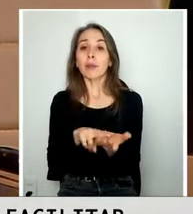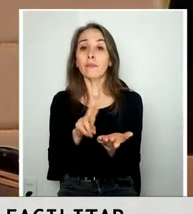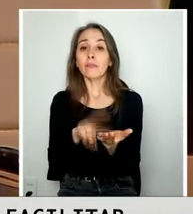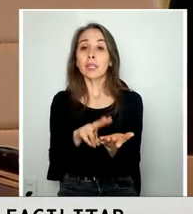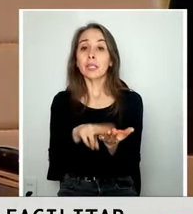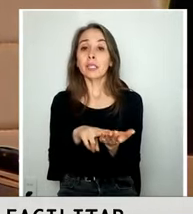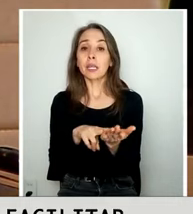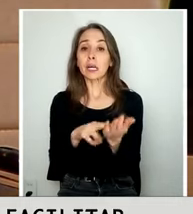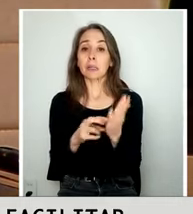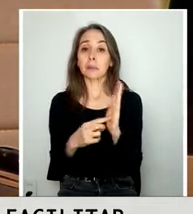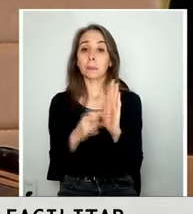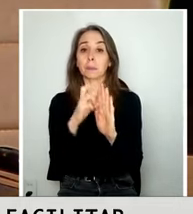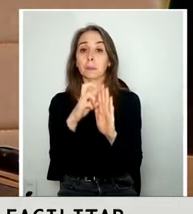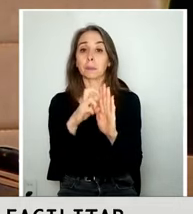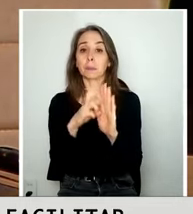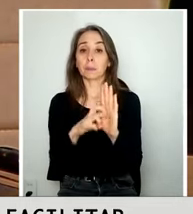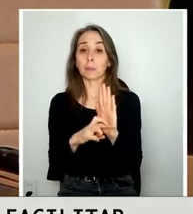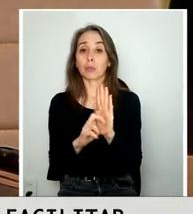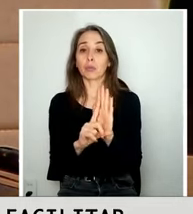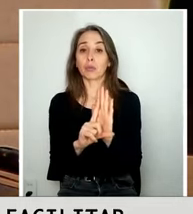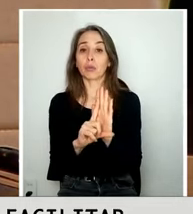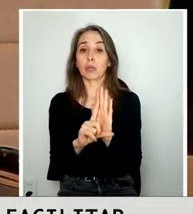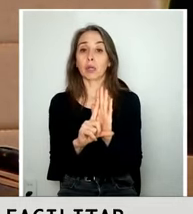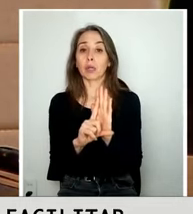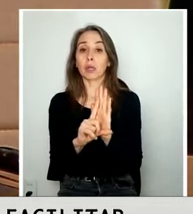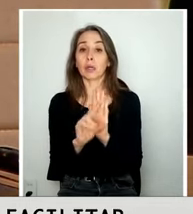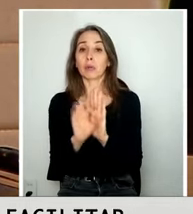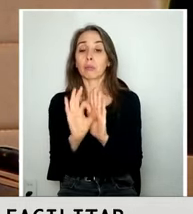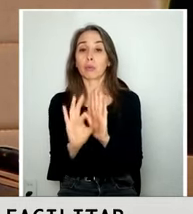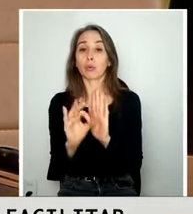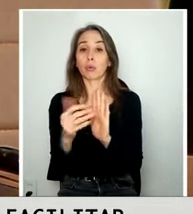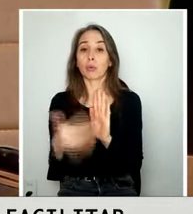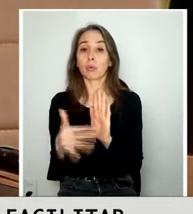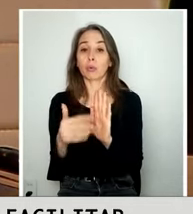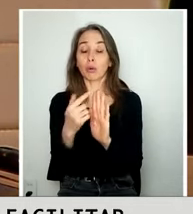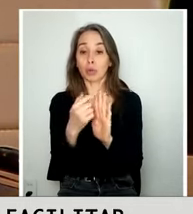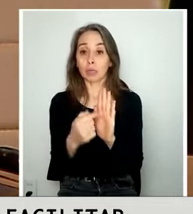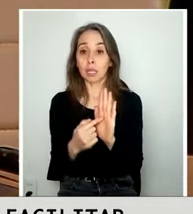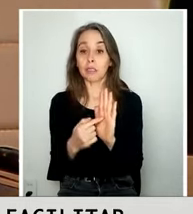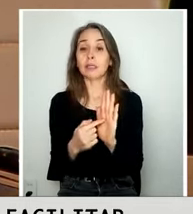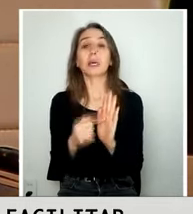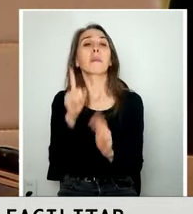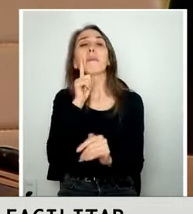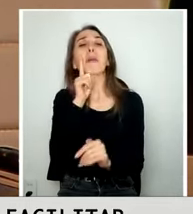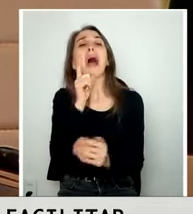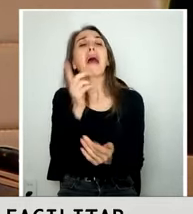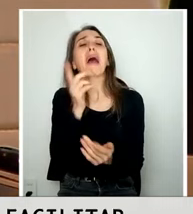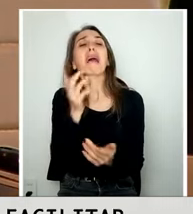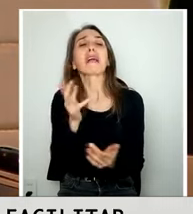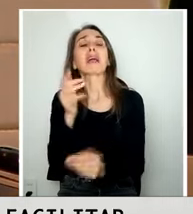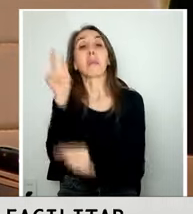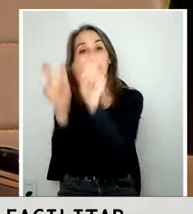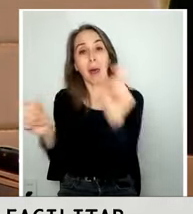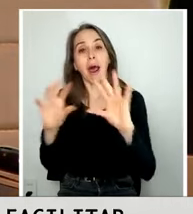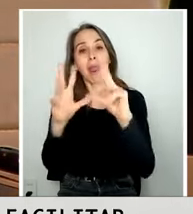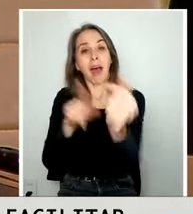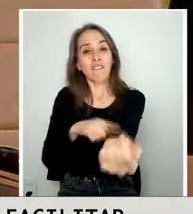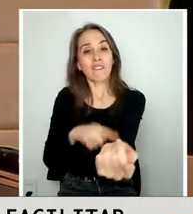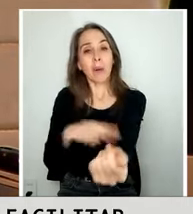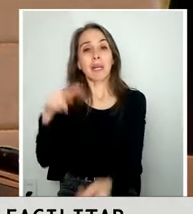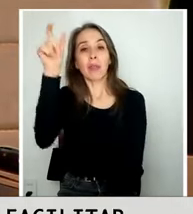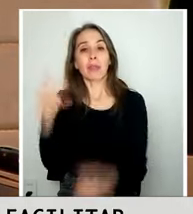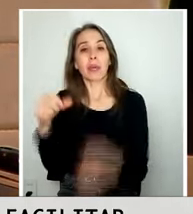es un proyecto de ley muy relevante para las familias por sobre todo para los deportistas Para nuestras jóvenes